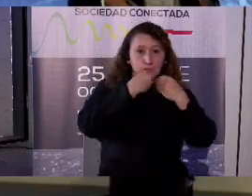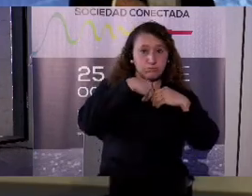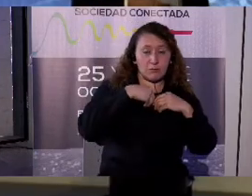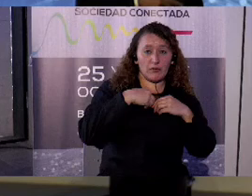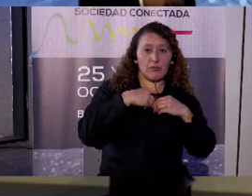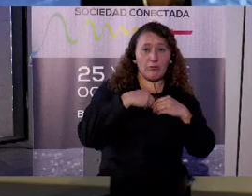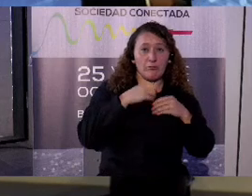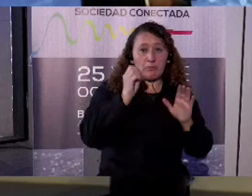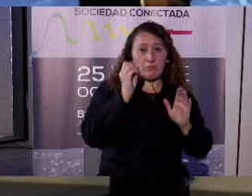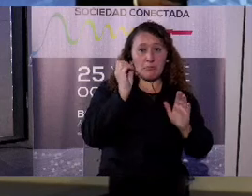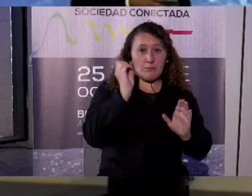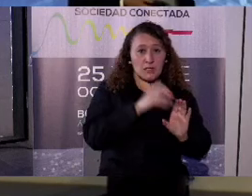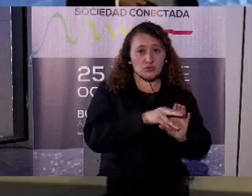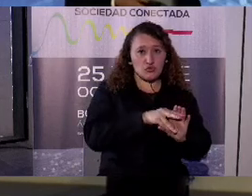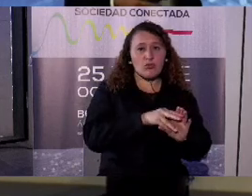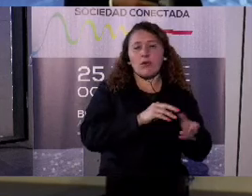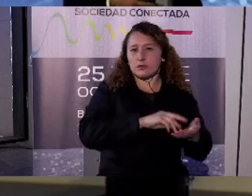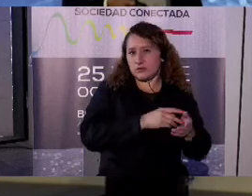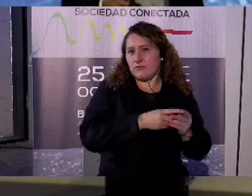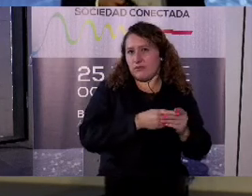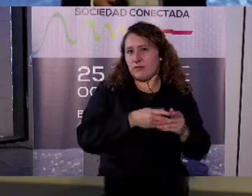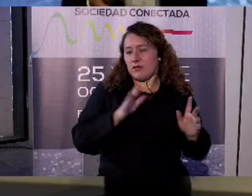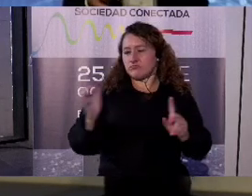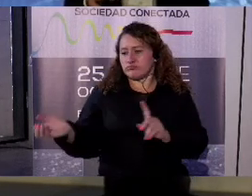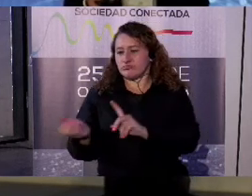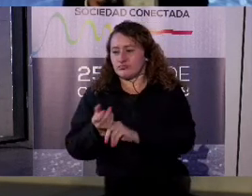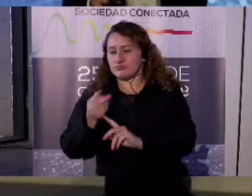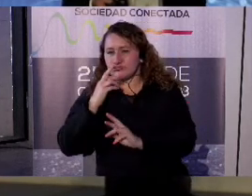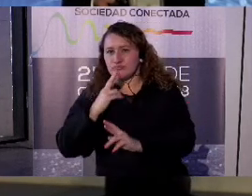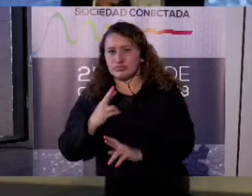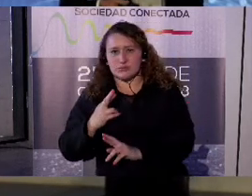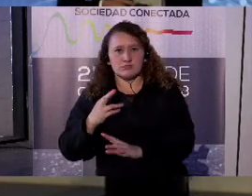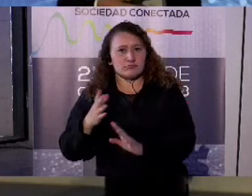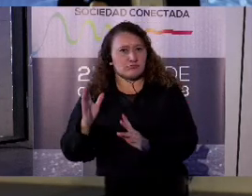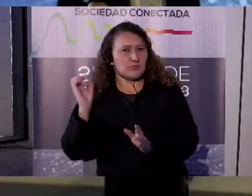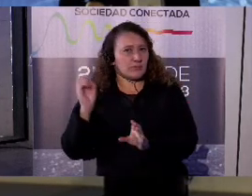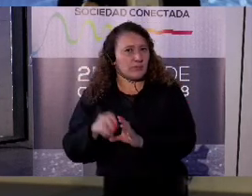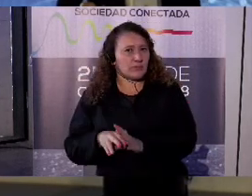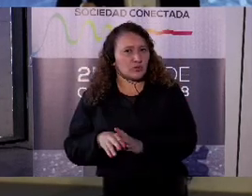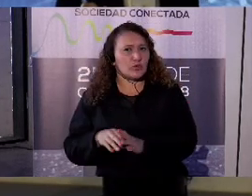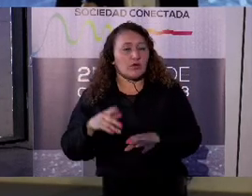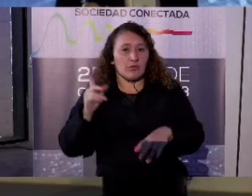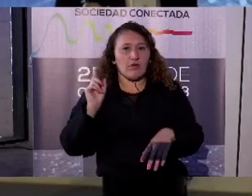basura que hay que tener cuidado con los parámetros que se van a